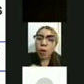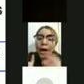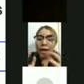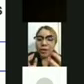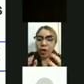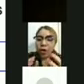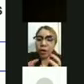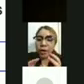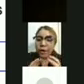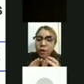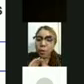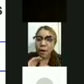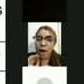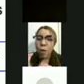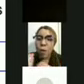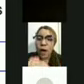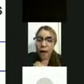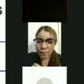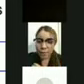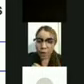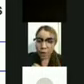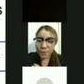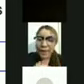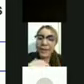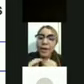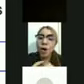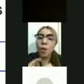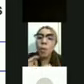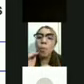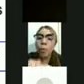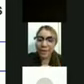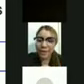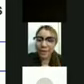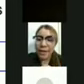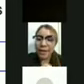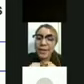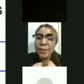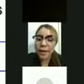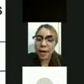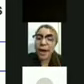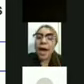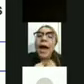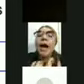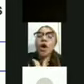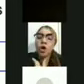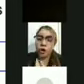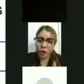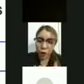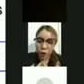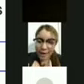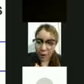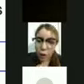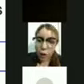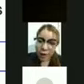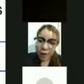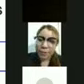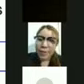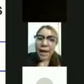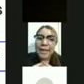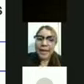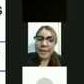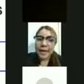cómo esto tomaba un cambio, dando un puente interdisciplinar con la